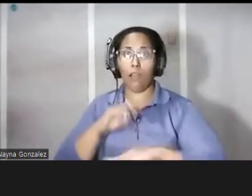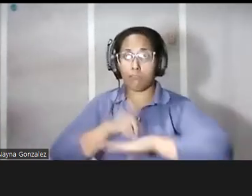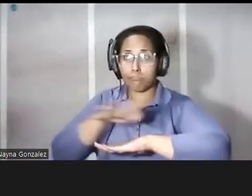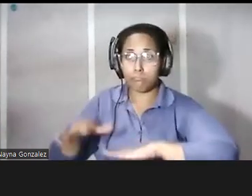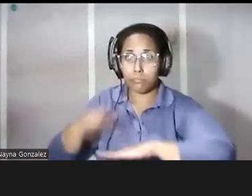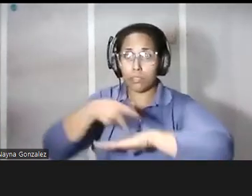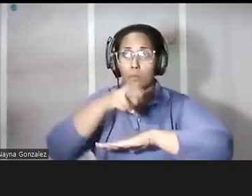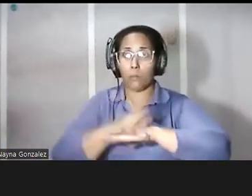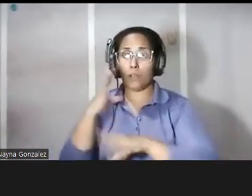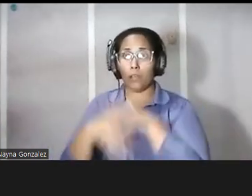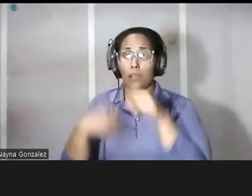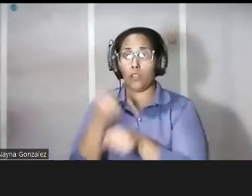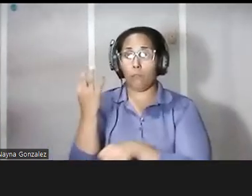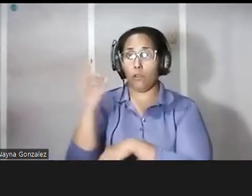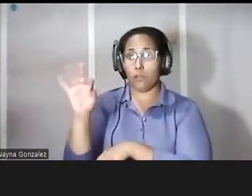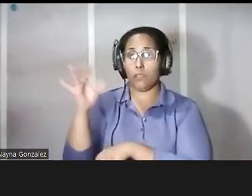Rico